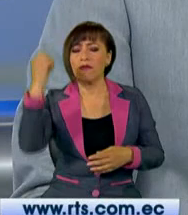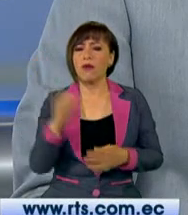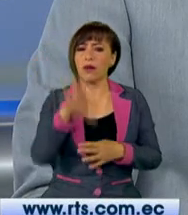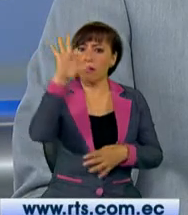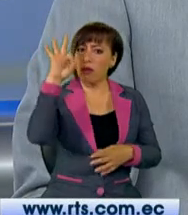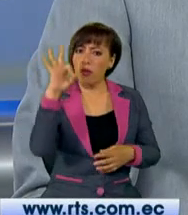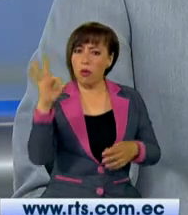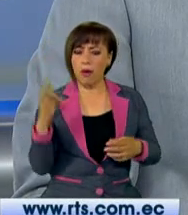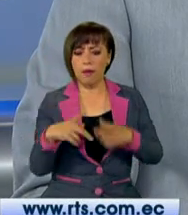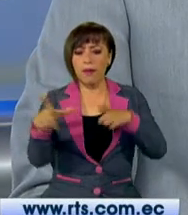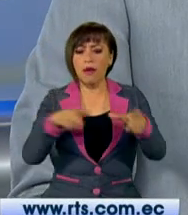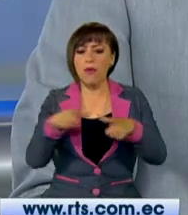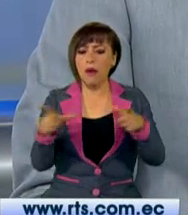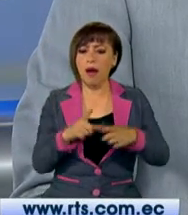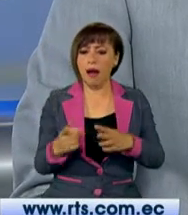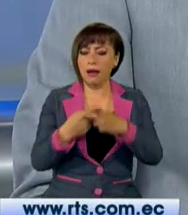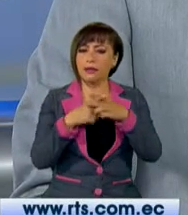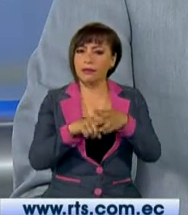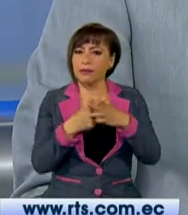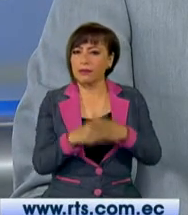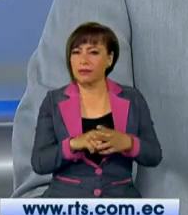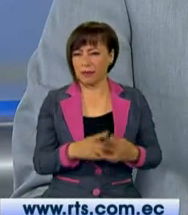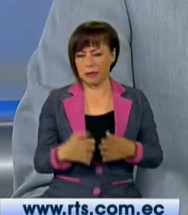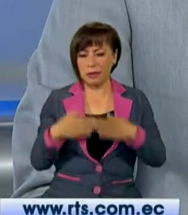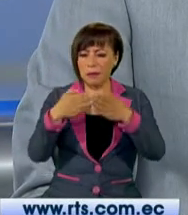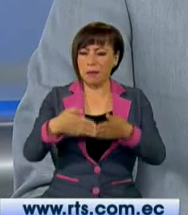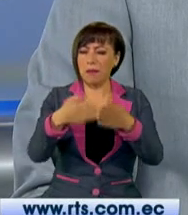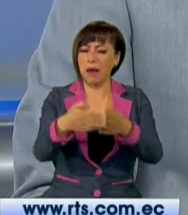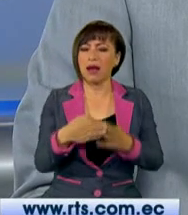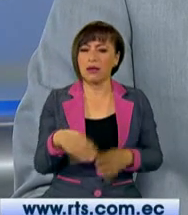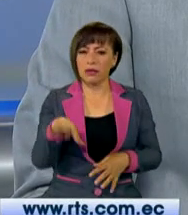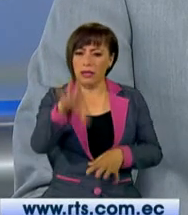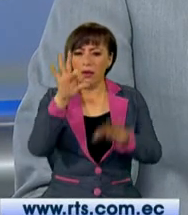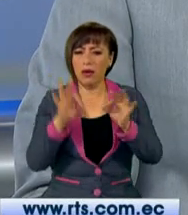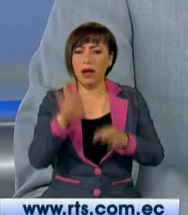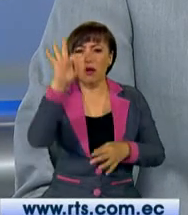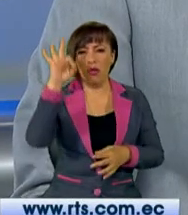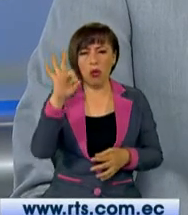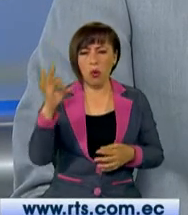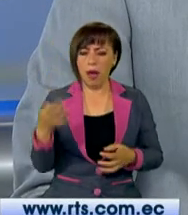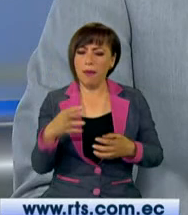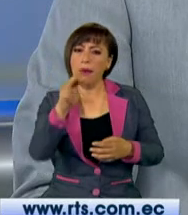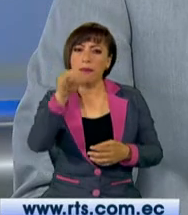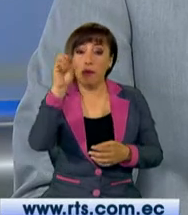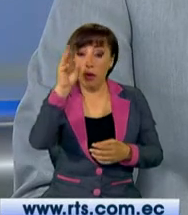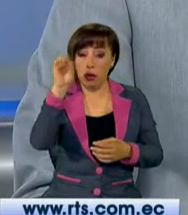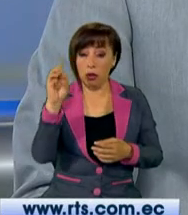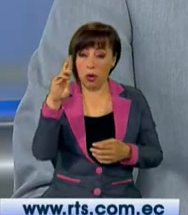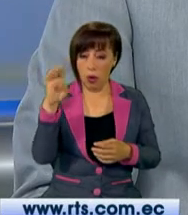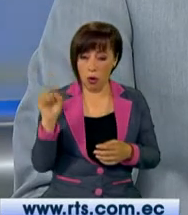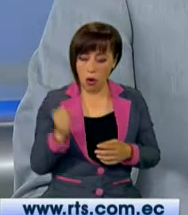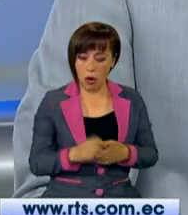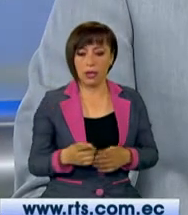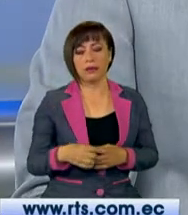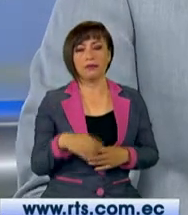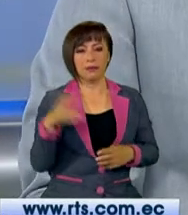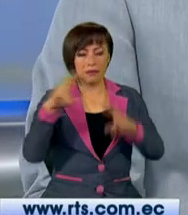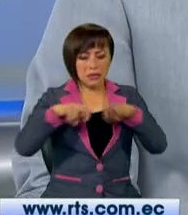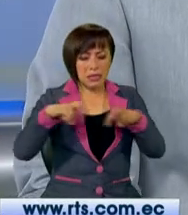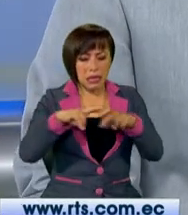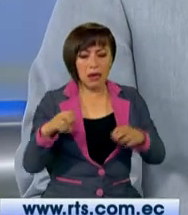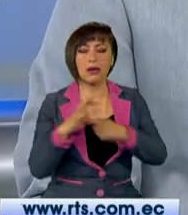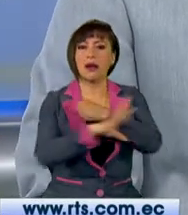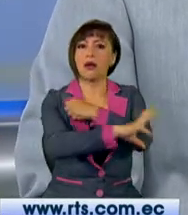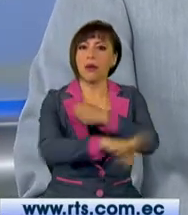reparan motores fuera de borda. Incautaron 9 de estas máquinas y 50 piezas para su repuesto. Según investigaciones, eran robadas en alta mar,